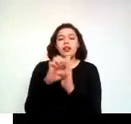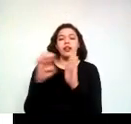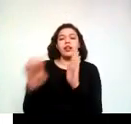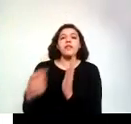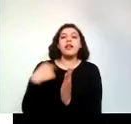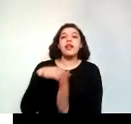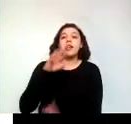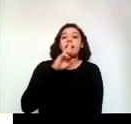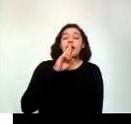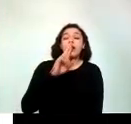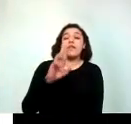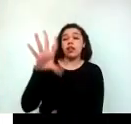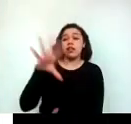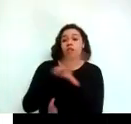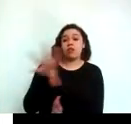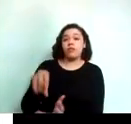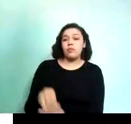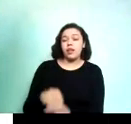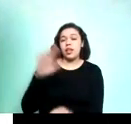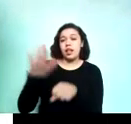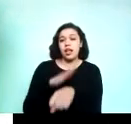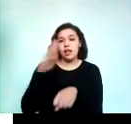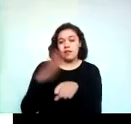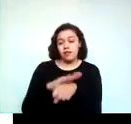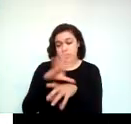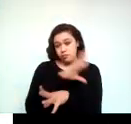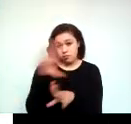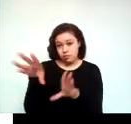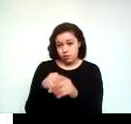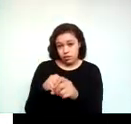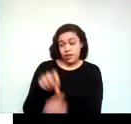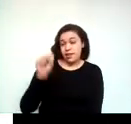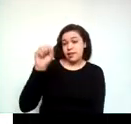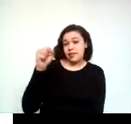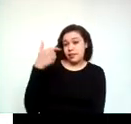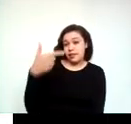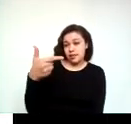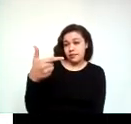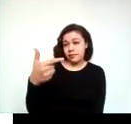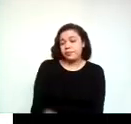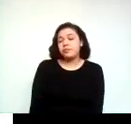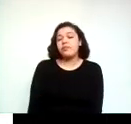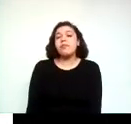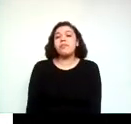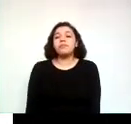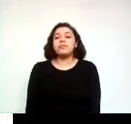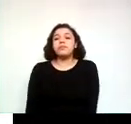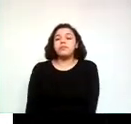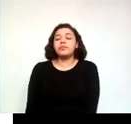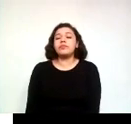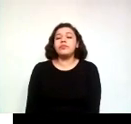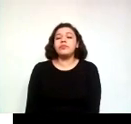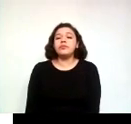resultado total, la calificación total del cuestionario fue de 67. Ok, entonces